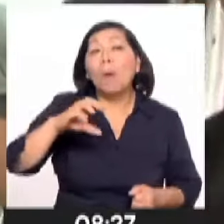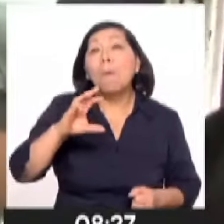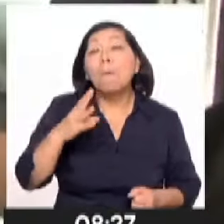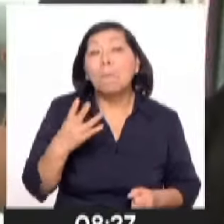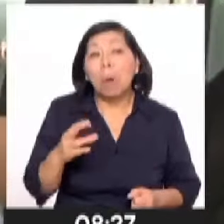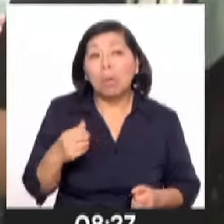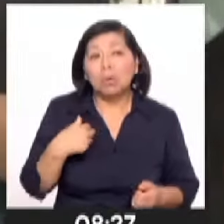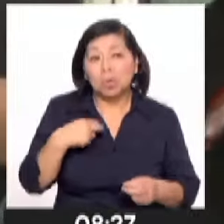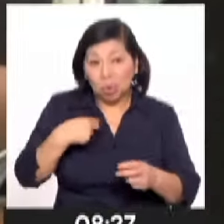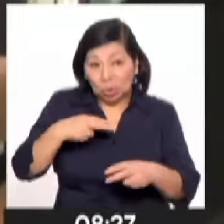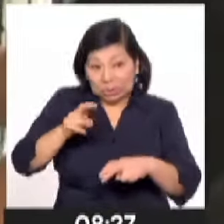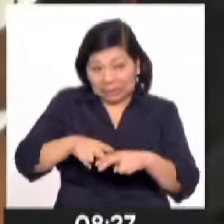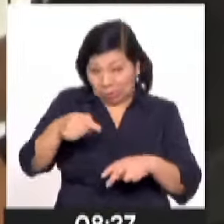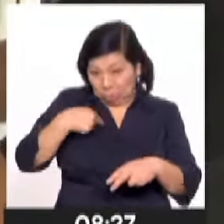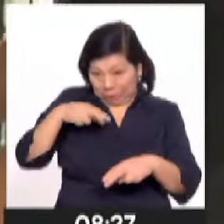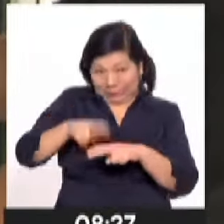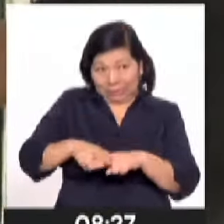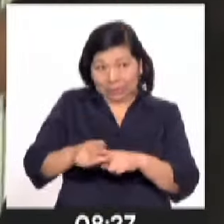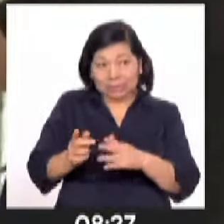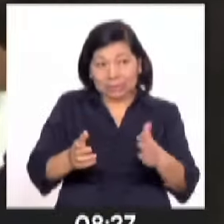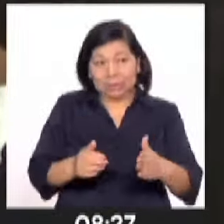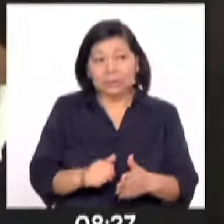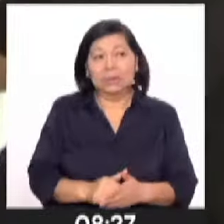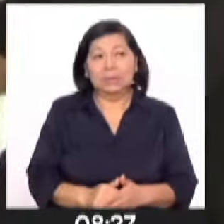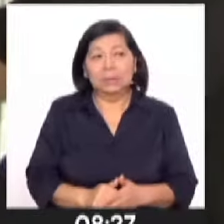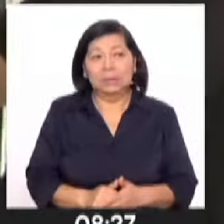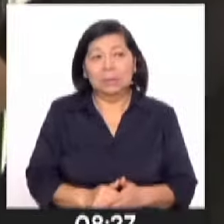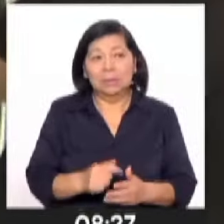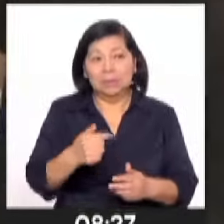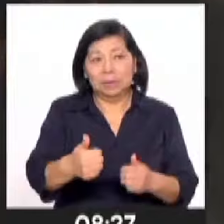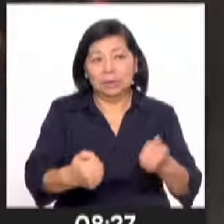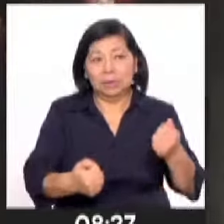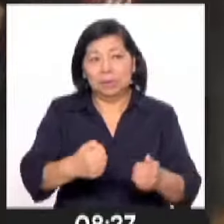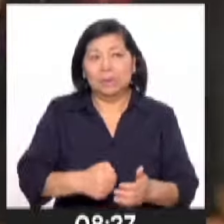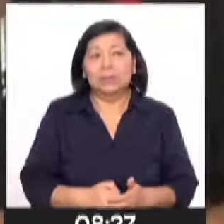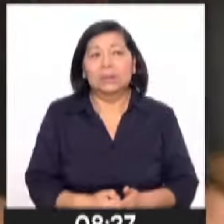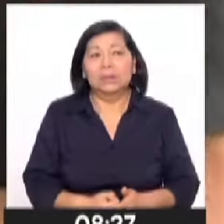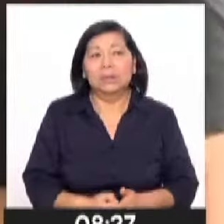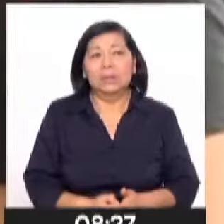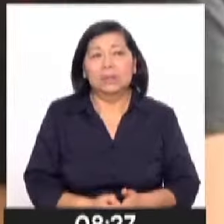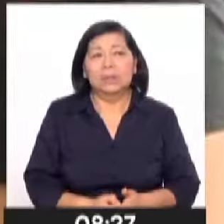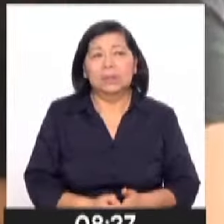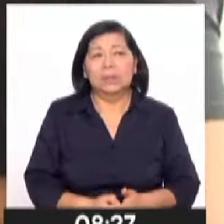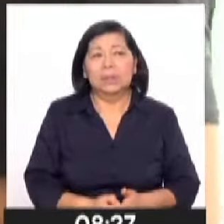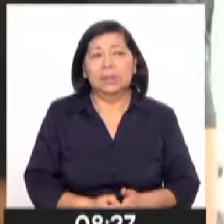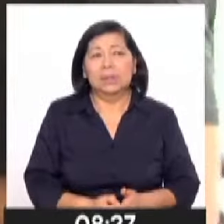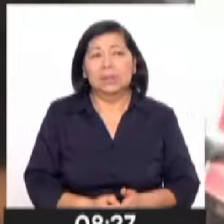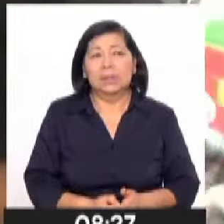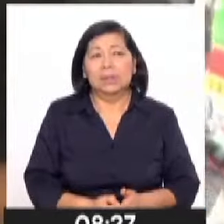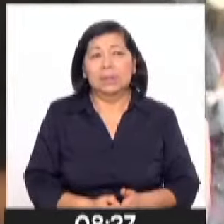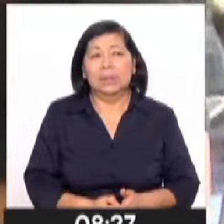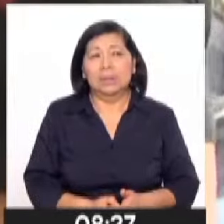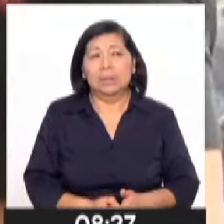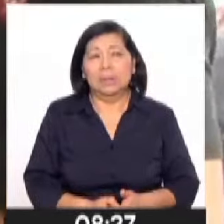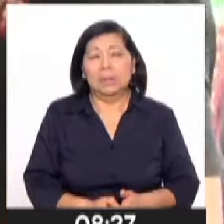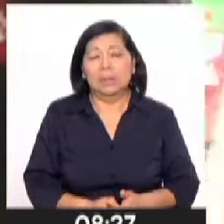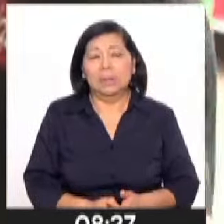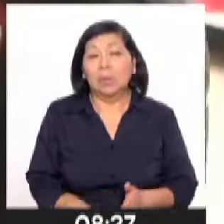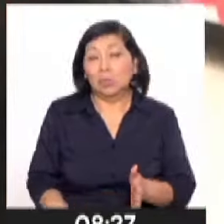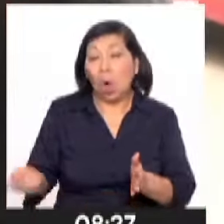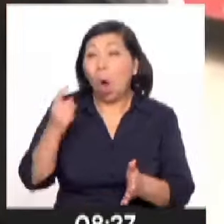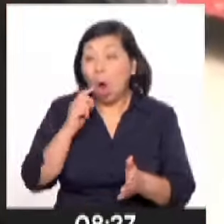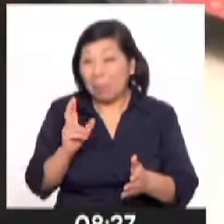lo cual yo estaba sentada acá, el otro pasajero estaba aquí y mi pareja estaba ahí manejando. En eso de que él